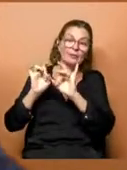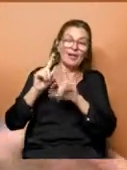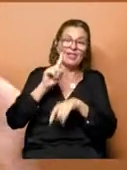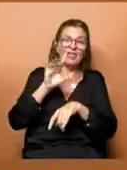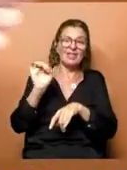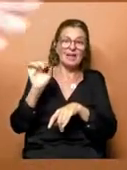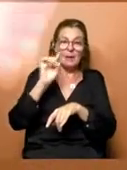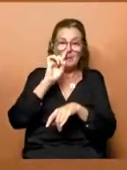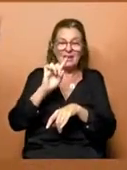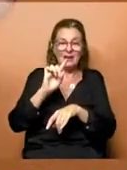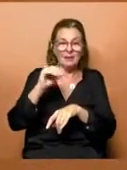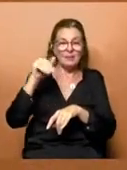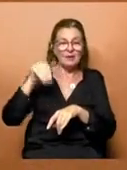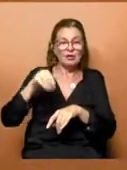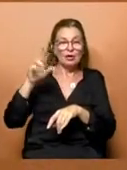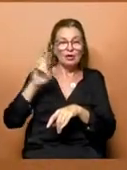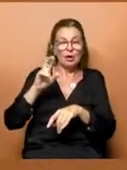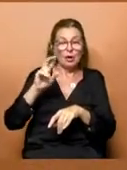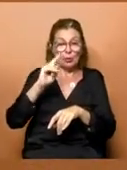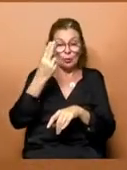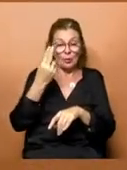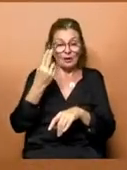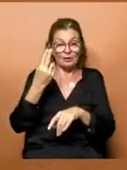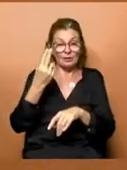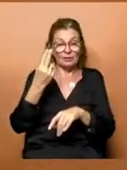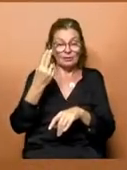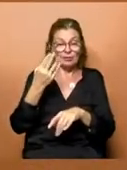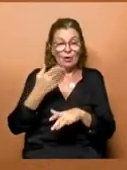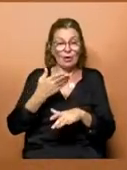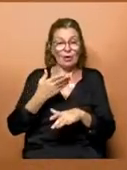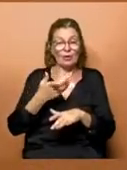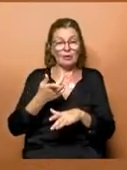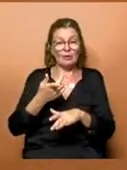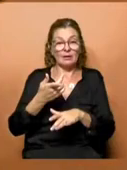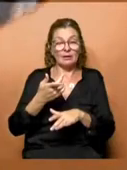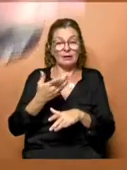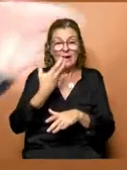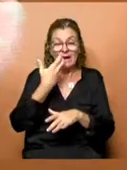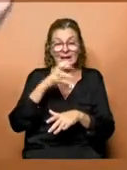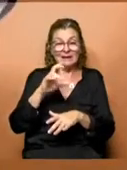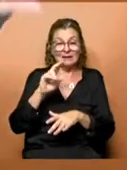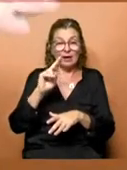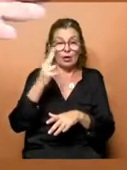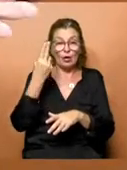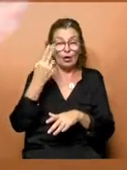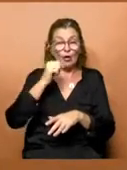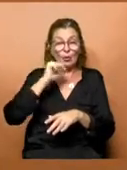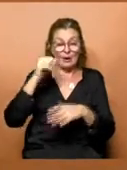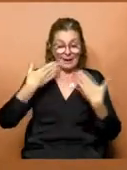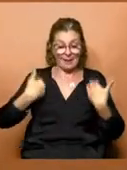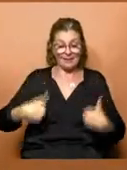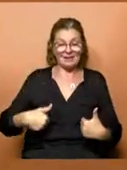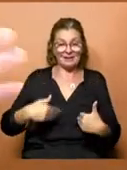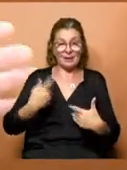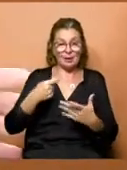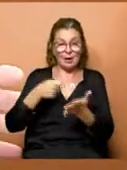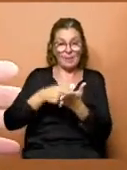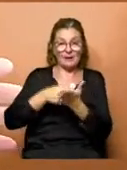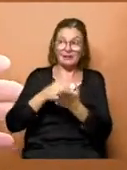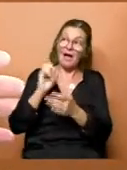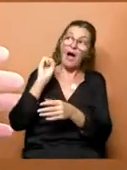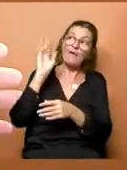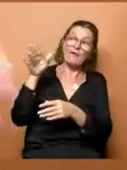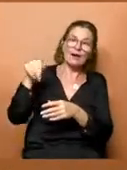Hay uruguayos que seguramente cantan el himno, gritan un gol de Uruguay, se ponen la camiseta, pero la platita la ponen